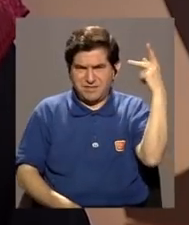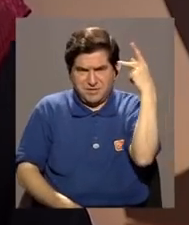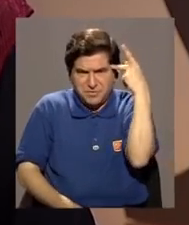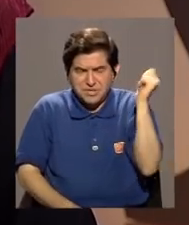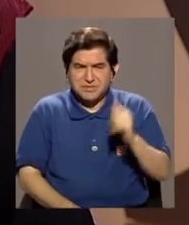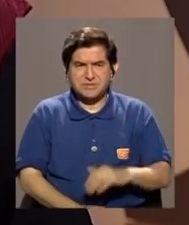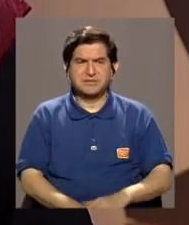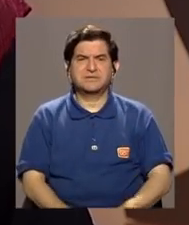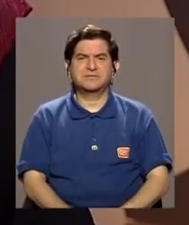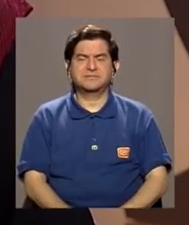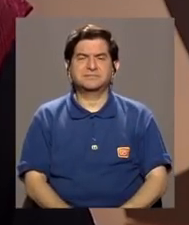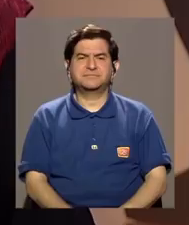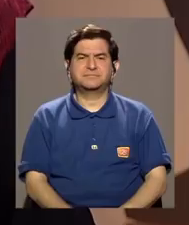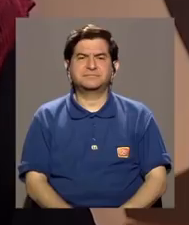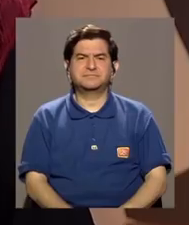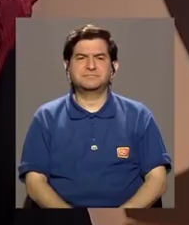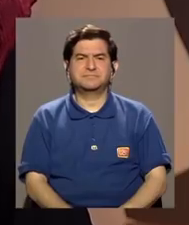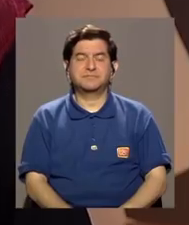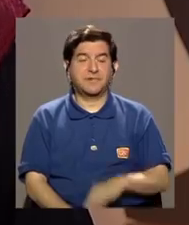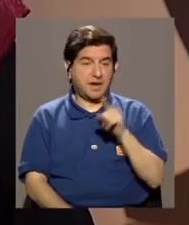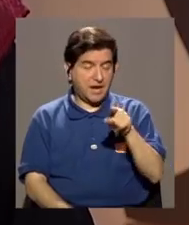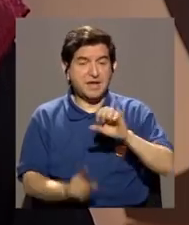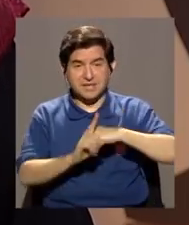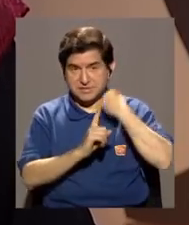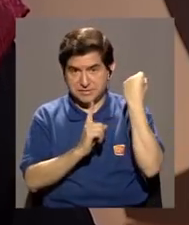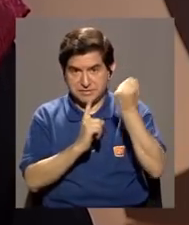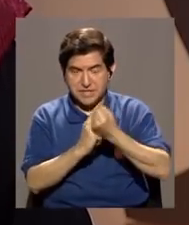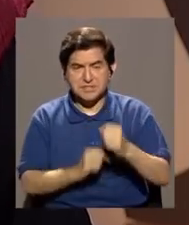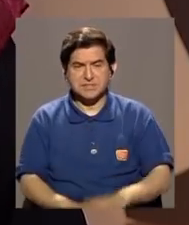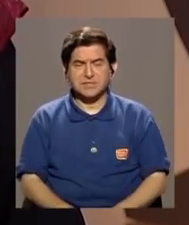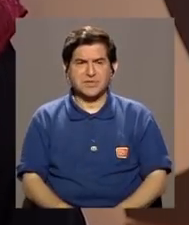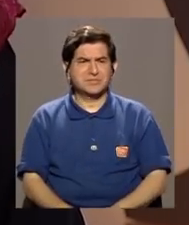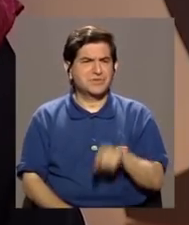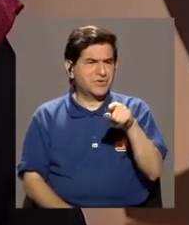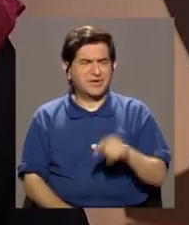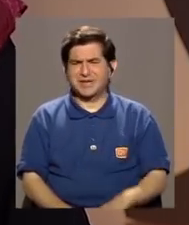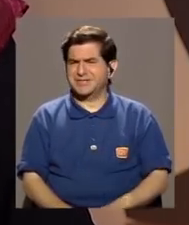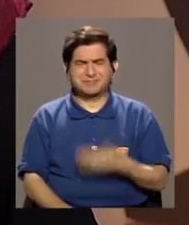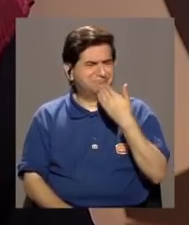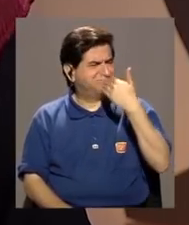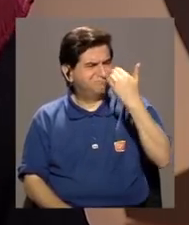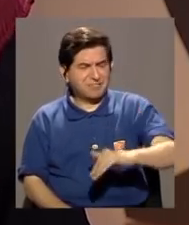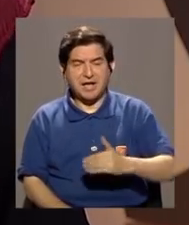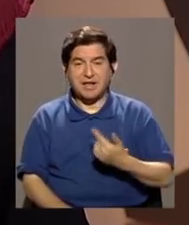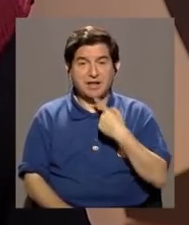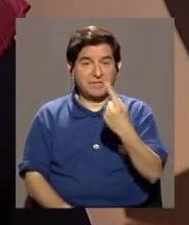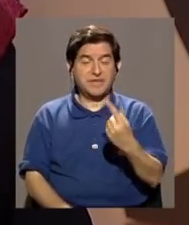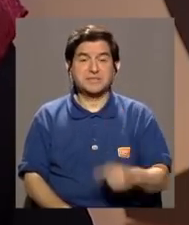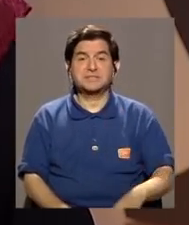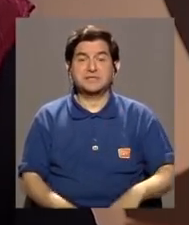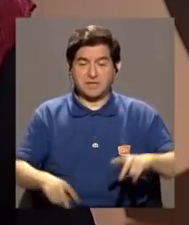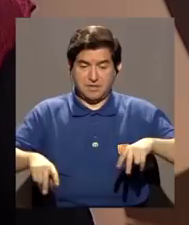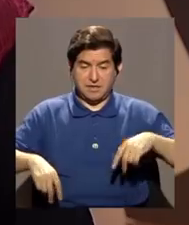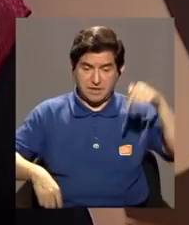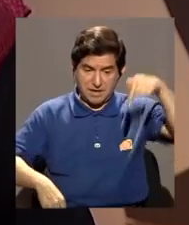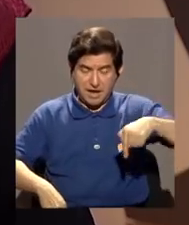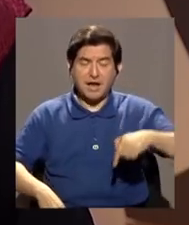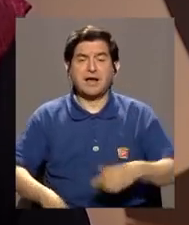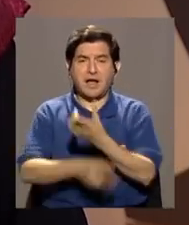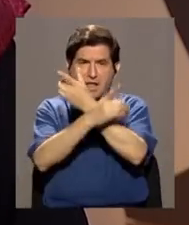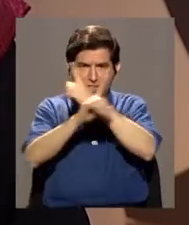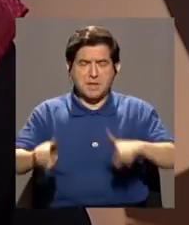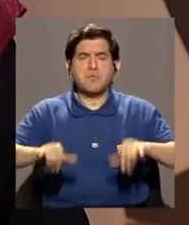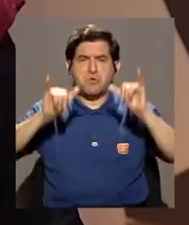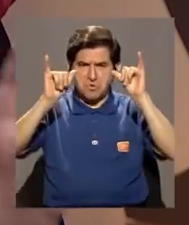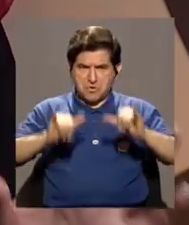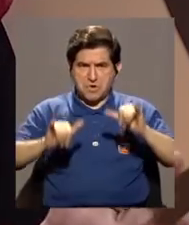hacer política es algo de caliente si estamos diciendo que vivimos en una democracia que está tratando